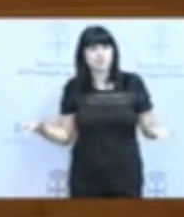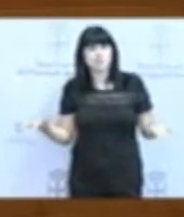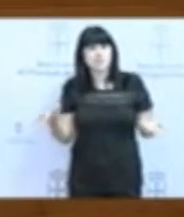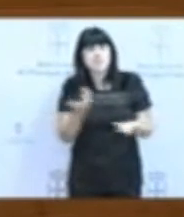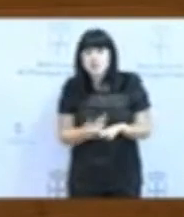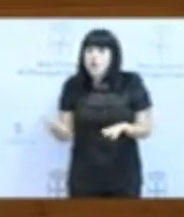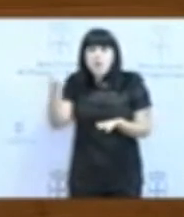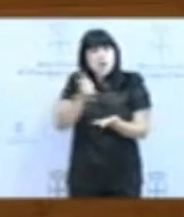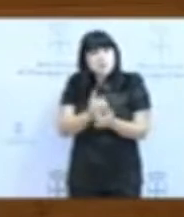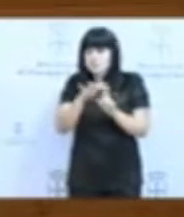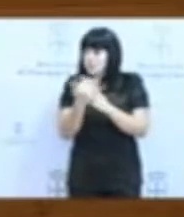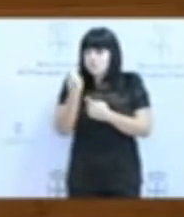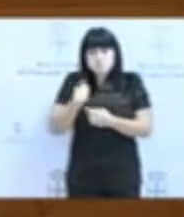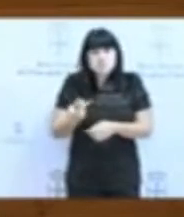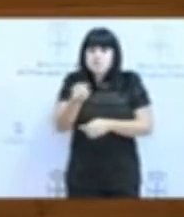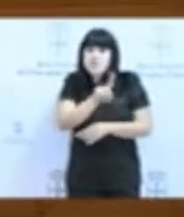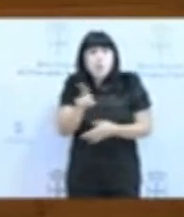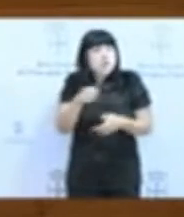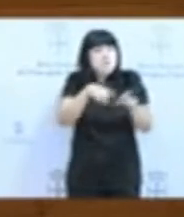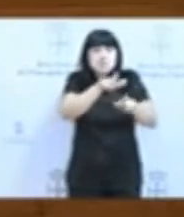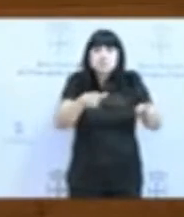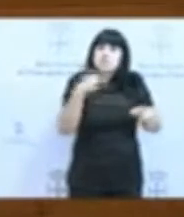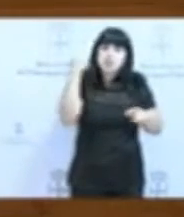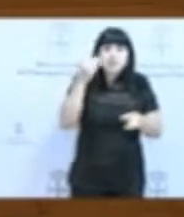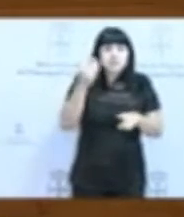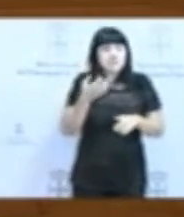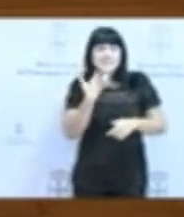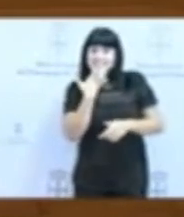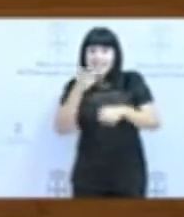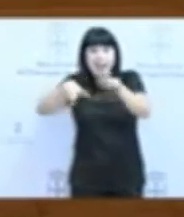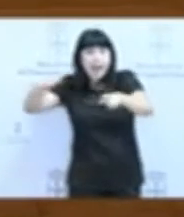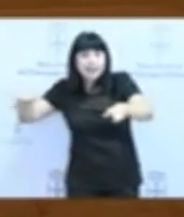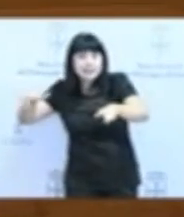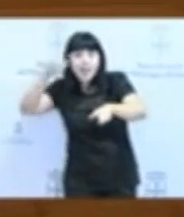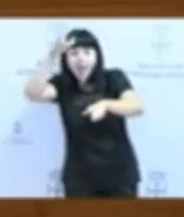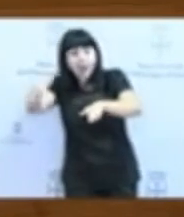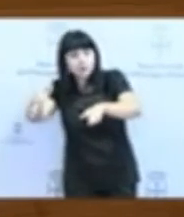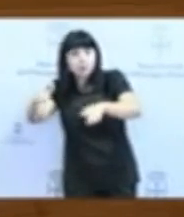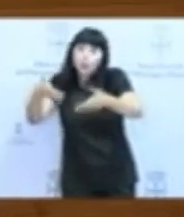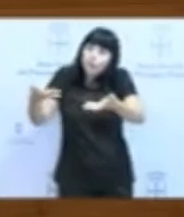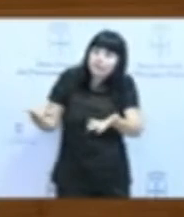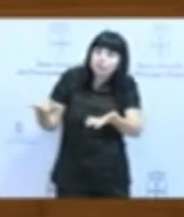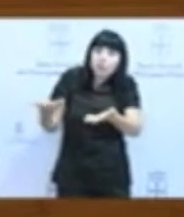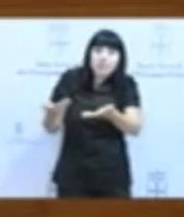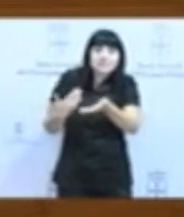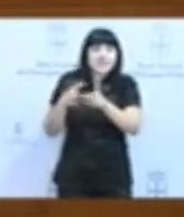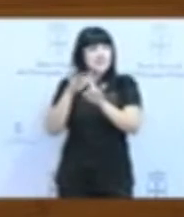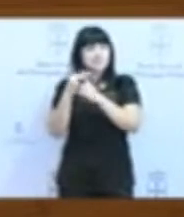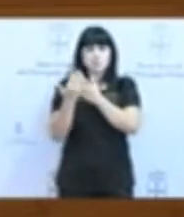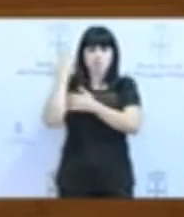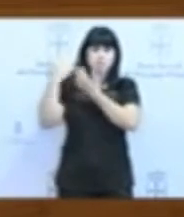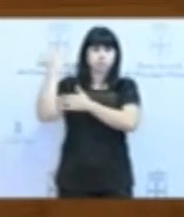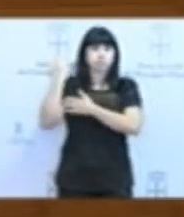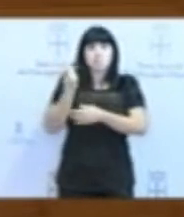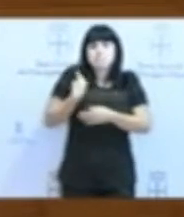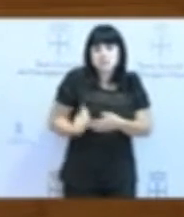anterior. Quien piense y se satisfaga pensando que a base de hartar a la gente va a volver al escenario anterior, se está